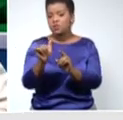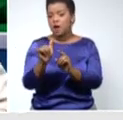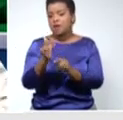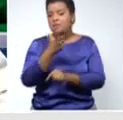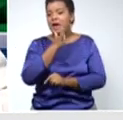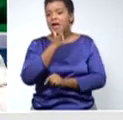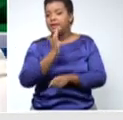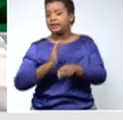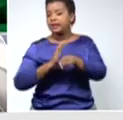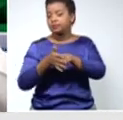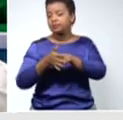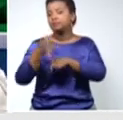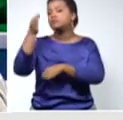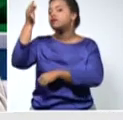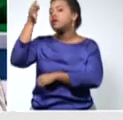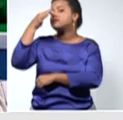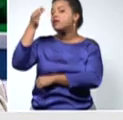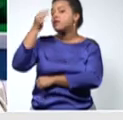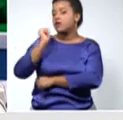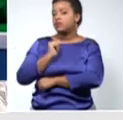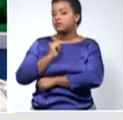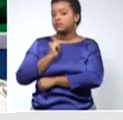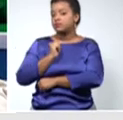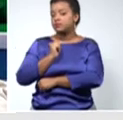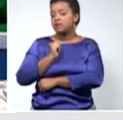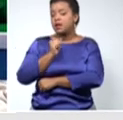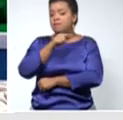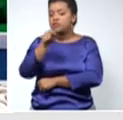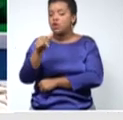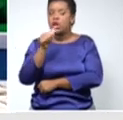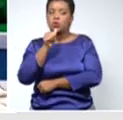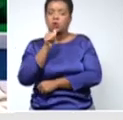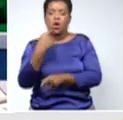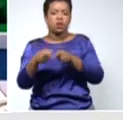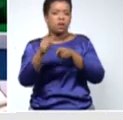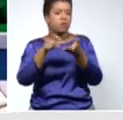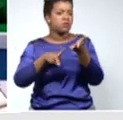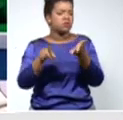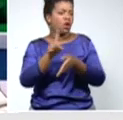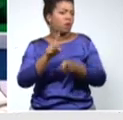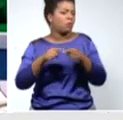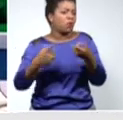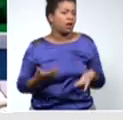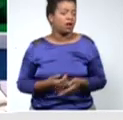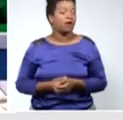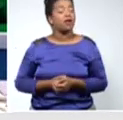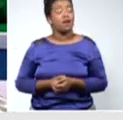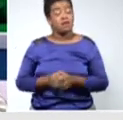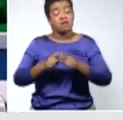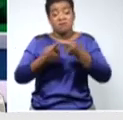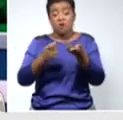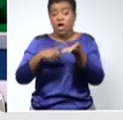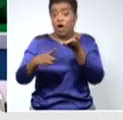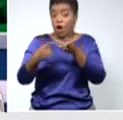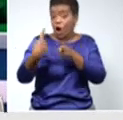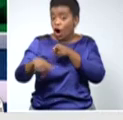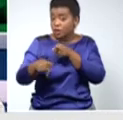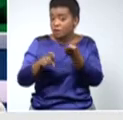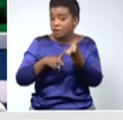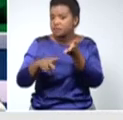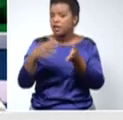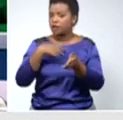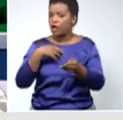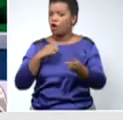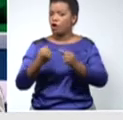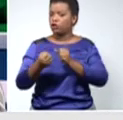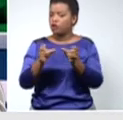viene la inconformidad. Bueno, ¿y por qué en el resto de las provincias no? Bueno, porque en el resto de las provincias están aislados y están bajo control. En La Habana están